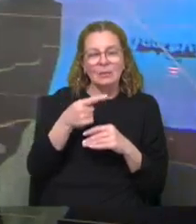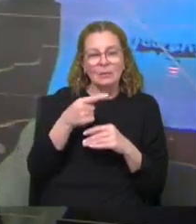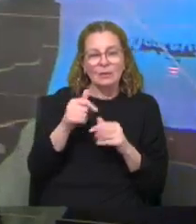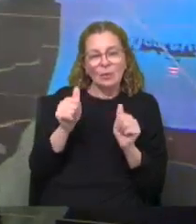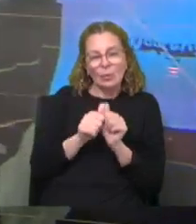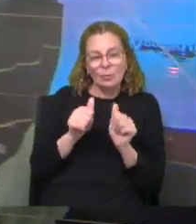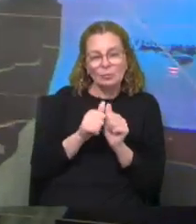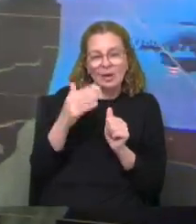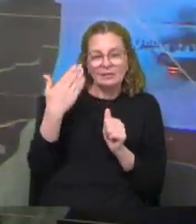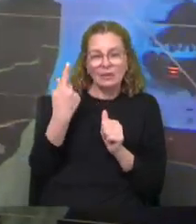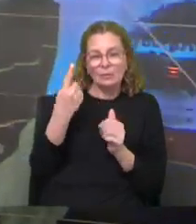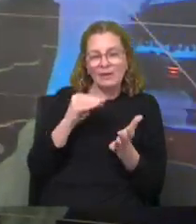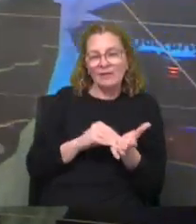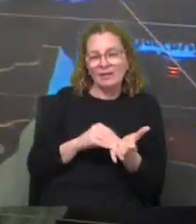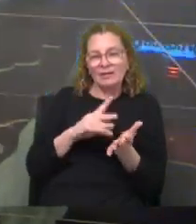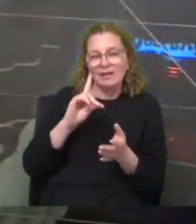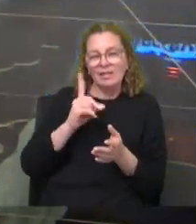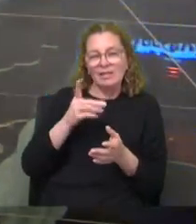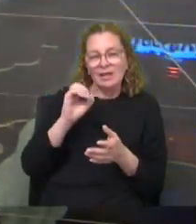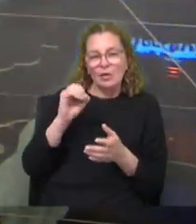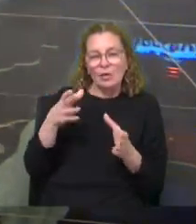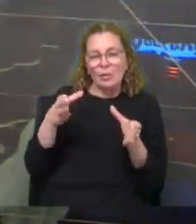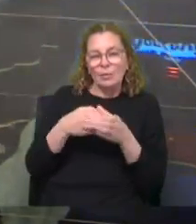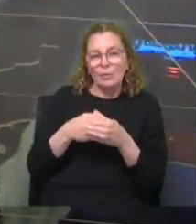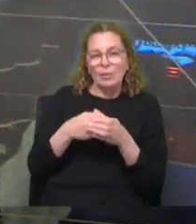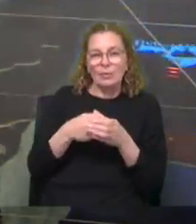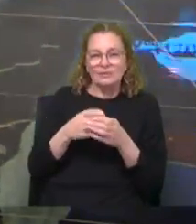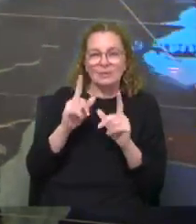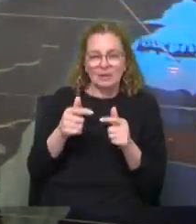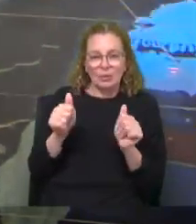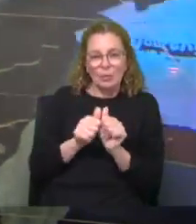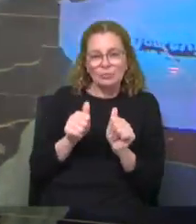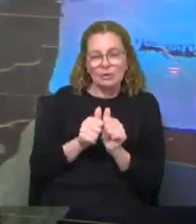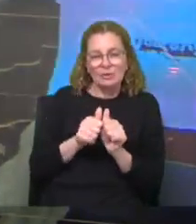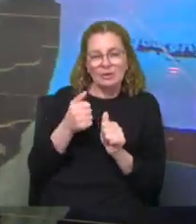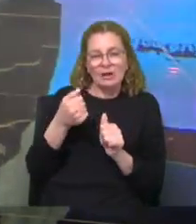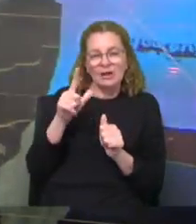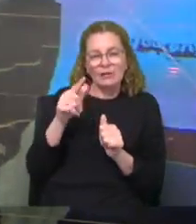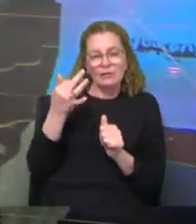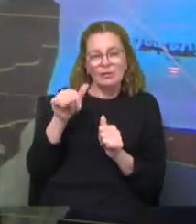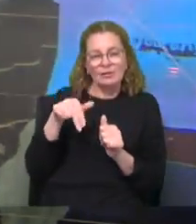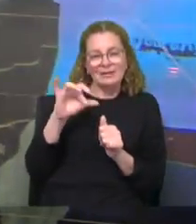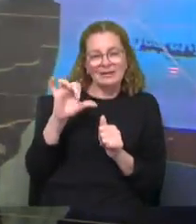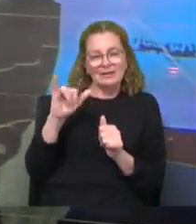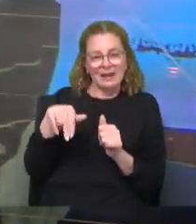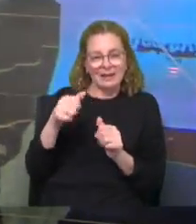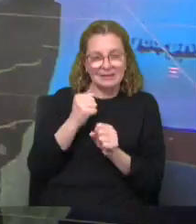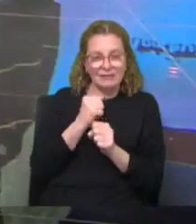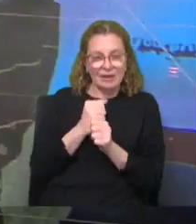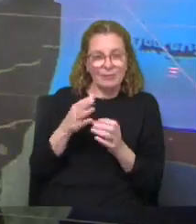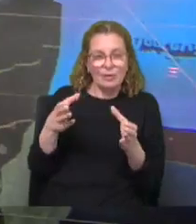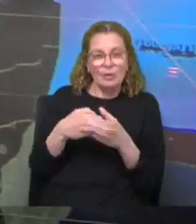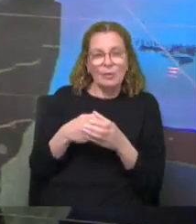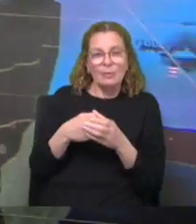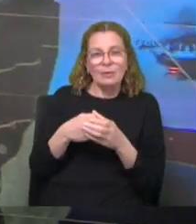Enlaces, una vez con Diego Morales junto a su banda Pepe Delay. Y con Alfonsina empezamos hace unos años a trabajar en una bandita que tenemos que se